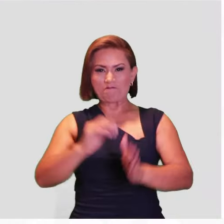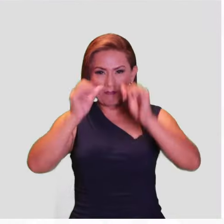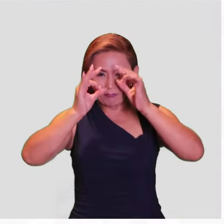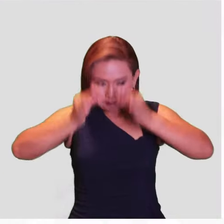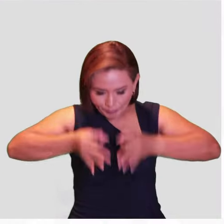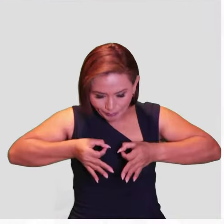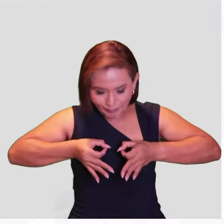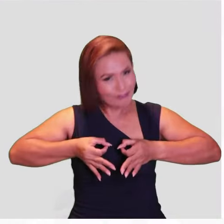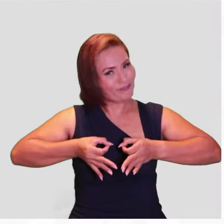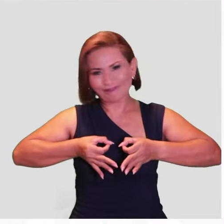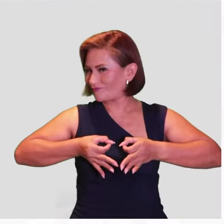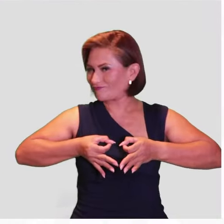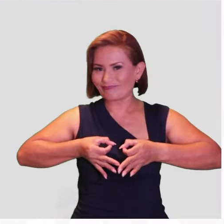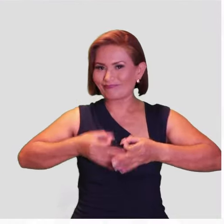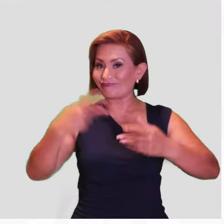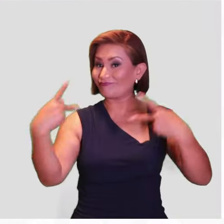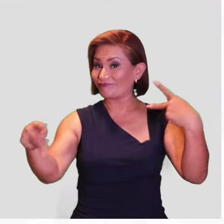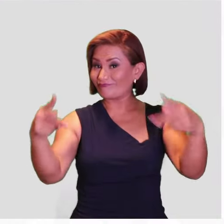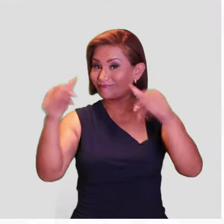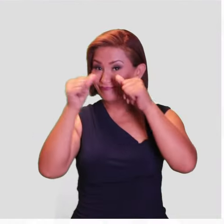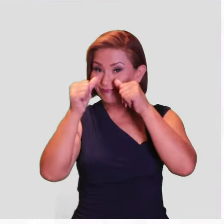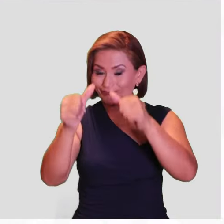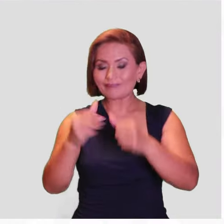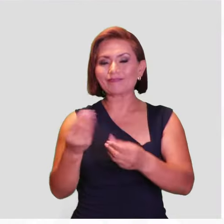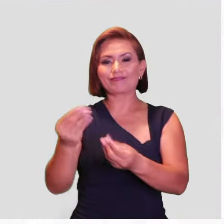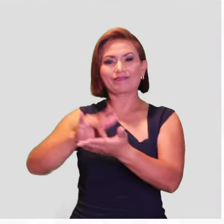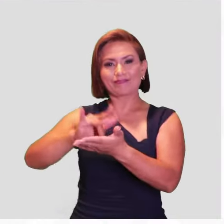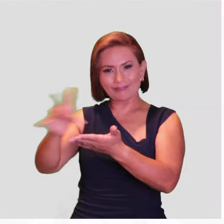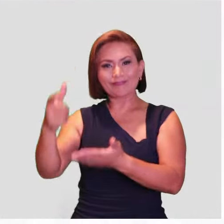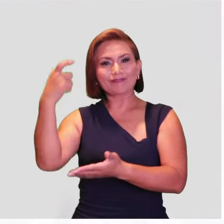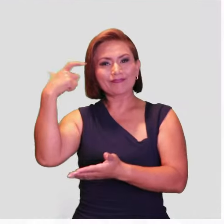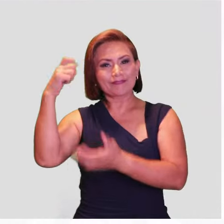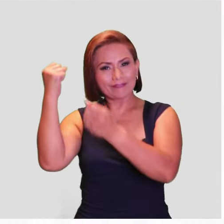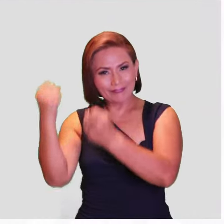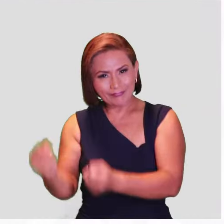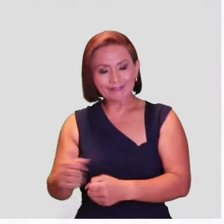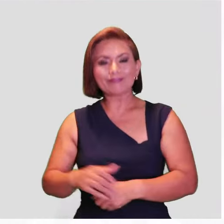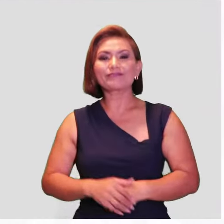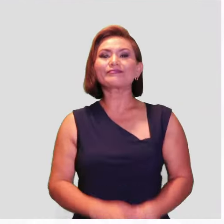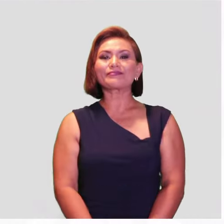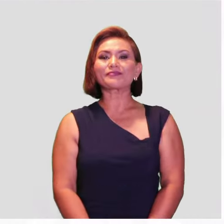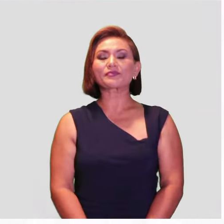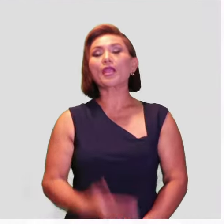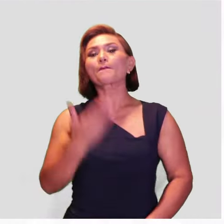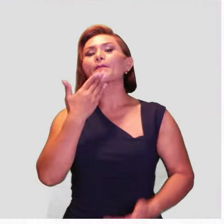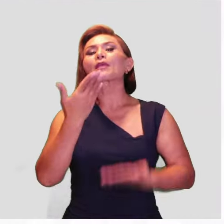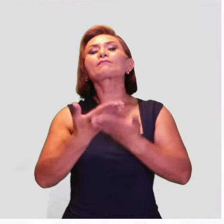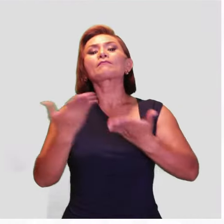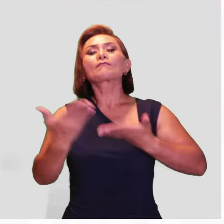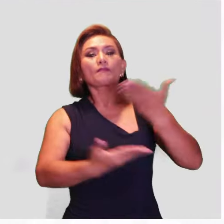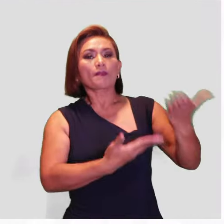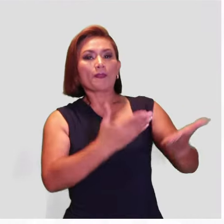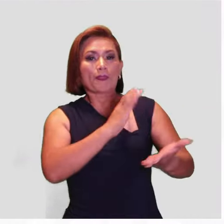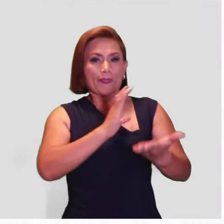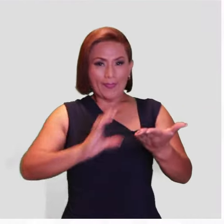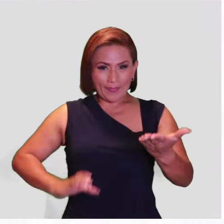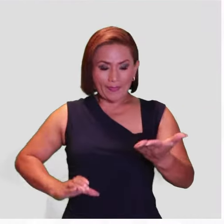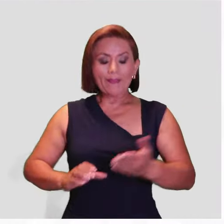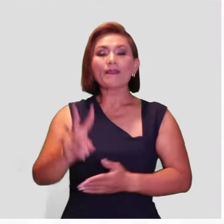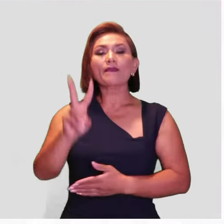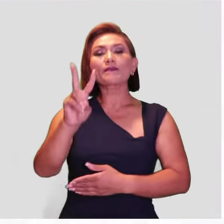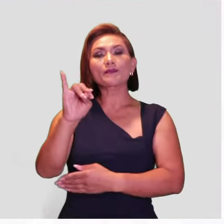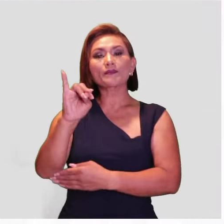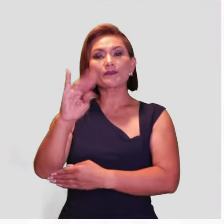Gracias, candidato Juan Roque, candidato de Querétaro Seguro. A continuación, cedemos el uso de la voz al candidato